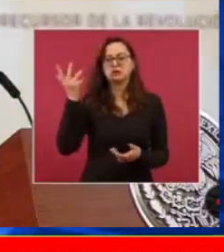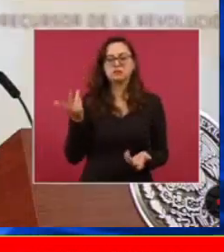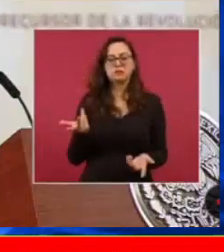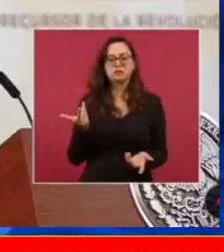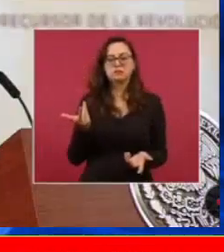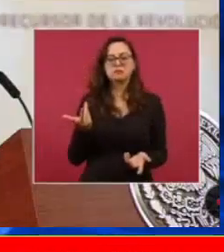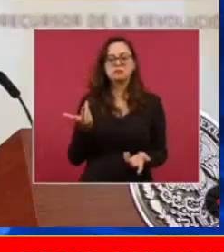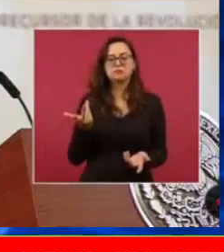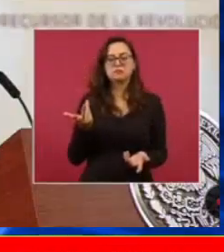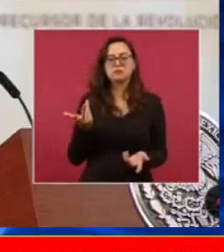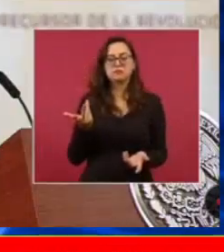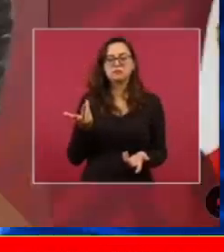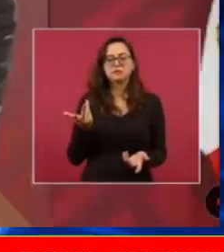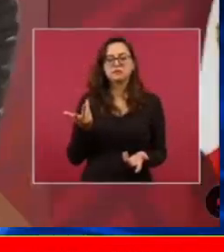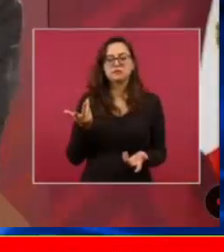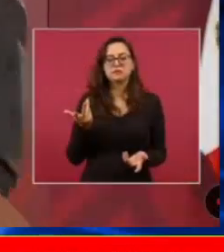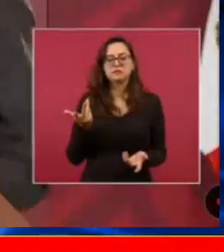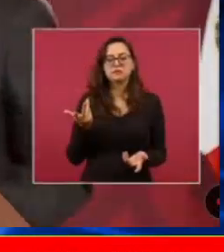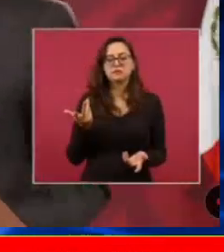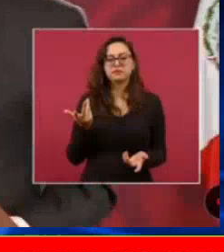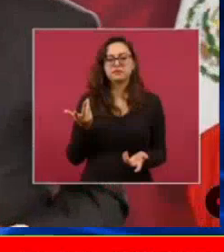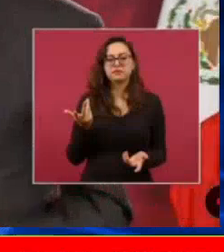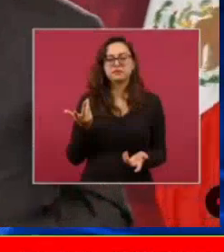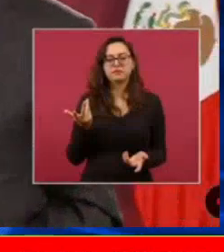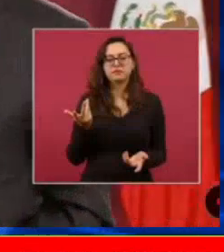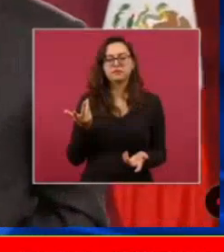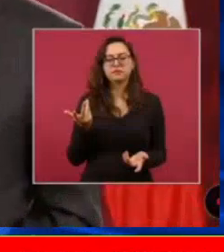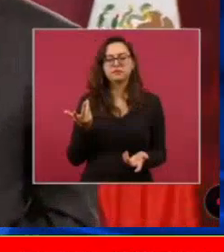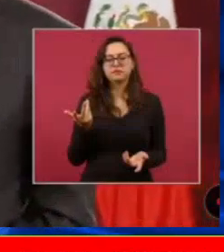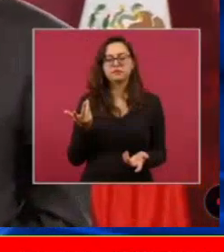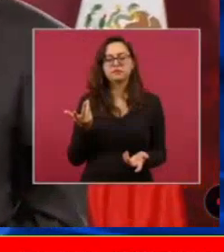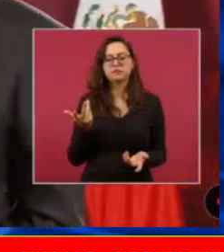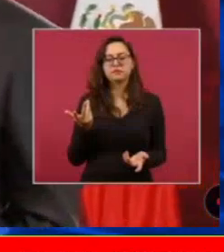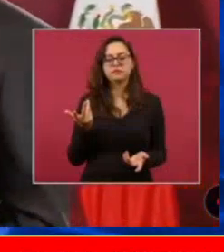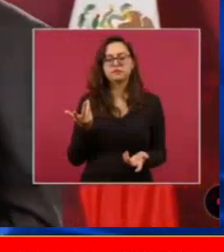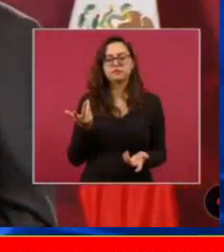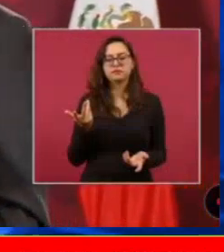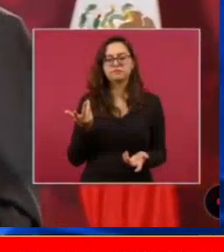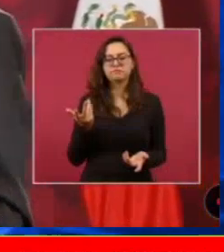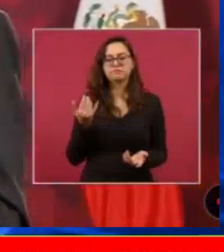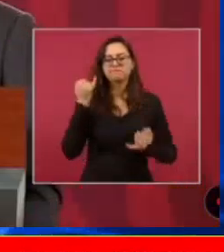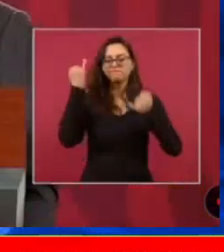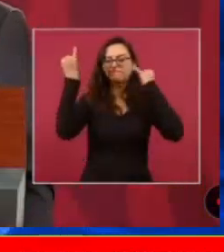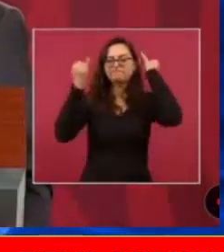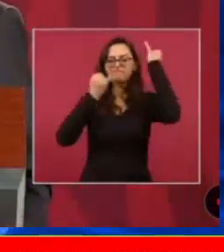de que la gente